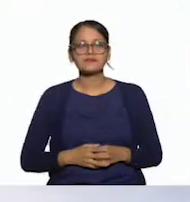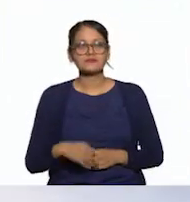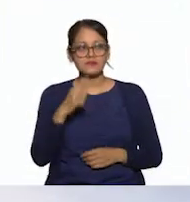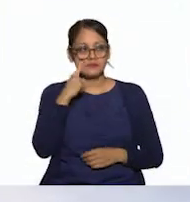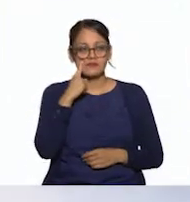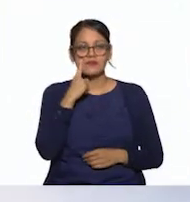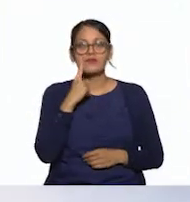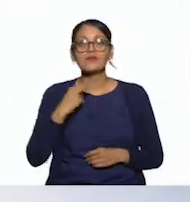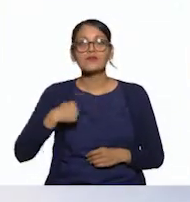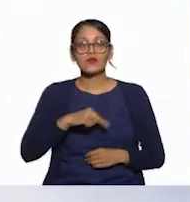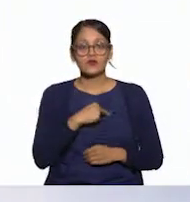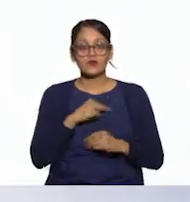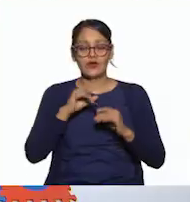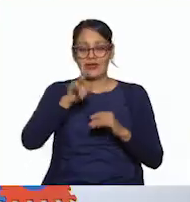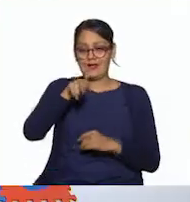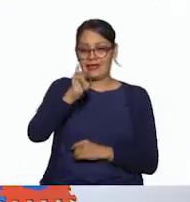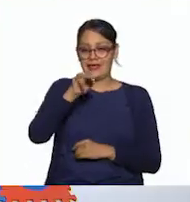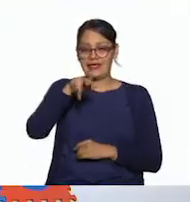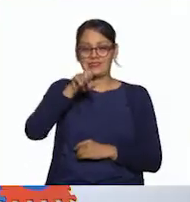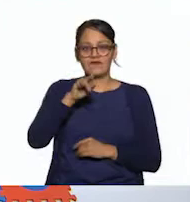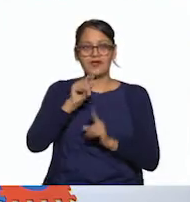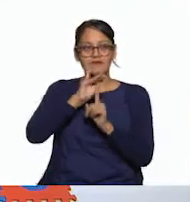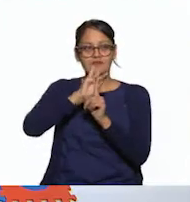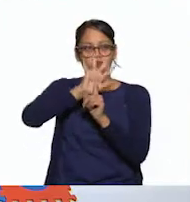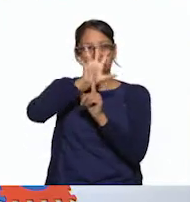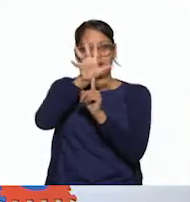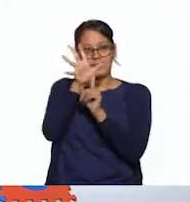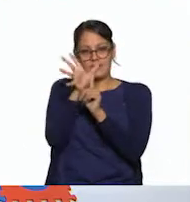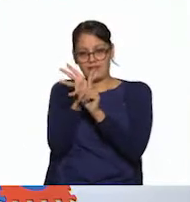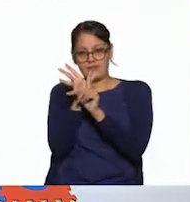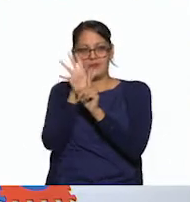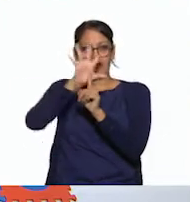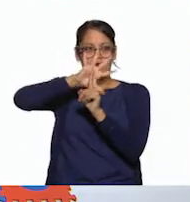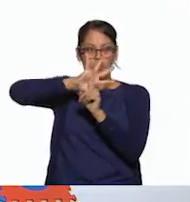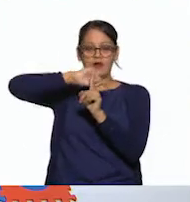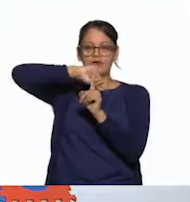a reconocer nuestra kinesfera dibujando un espacio,